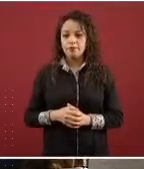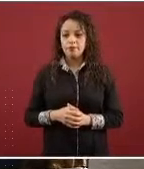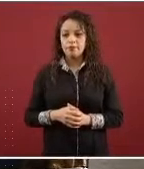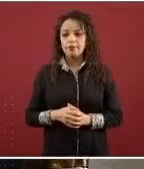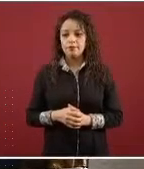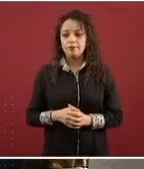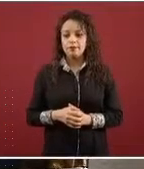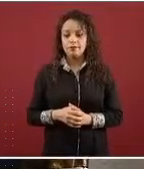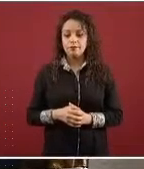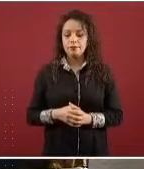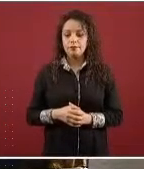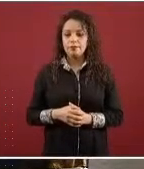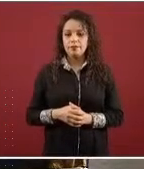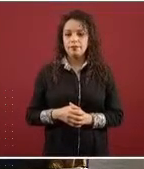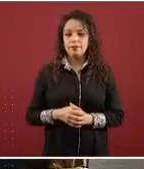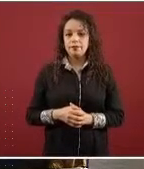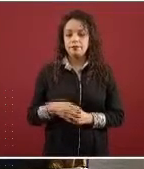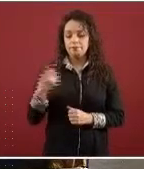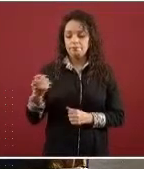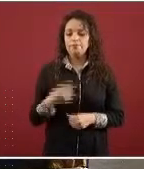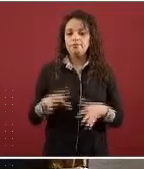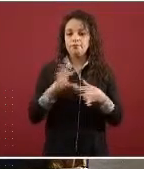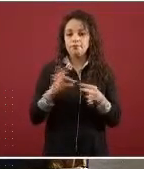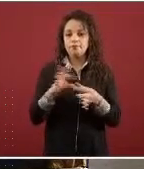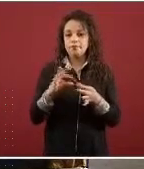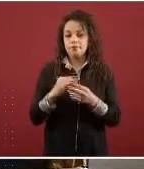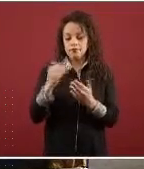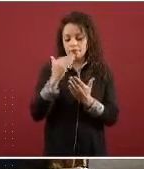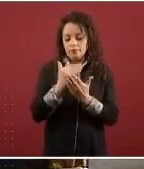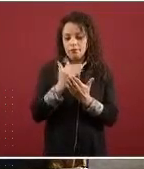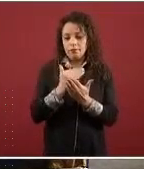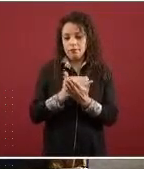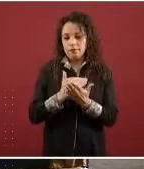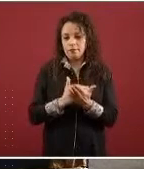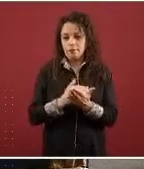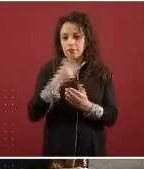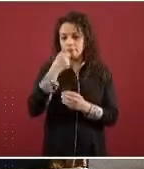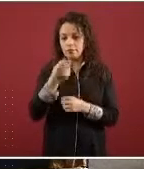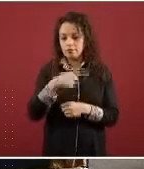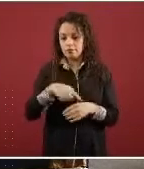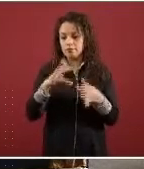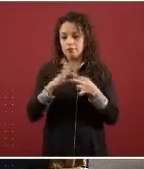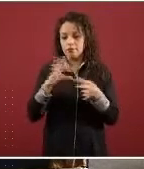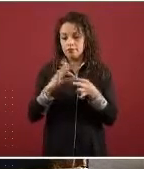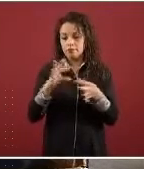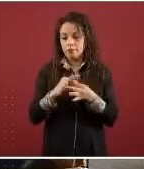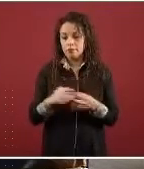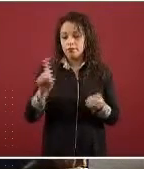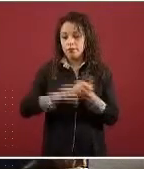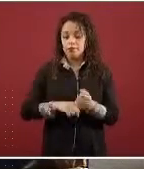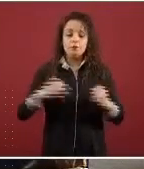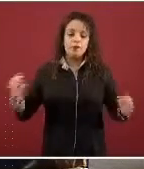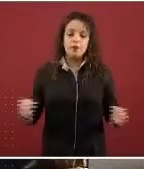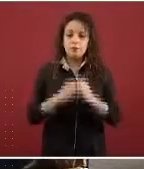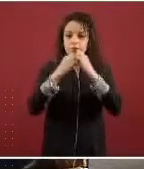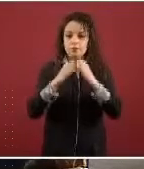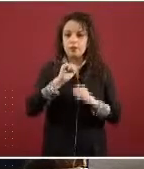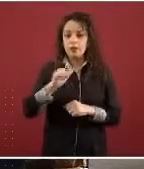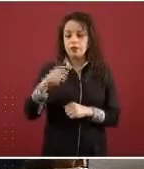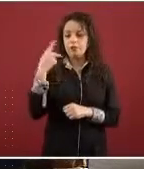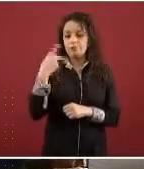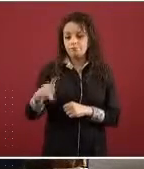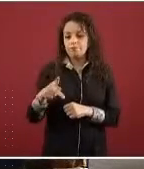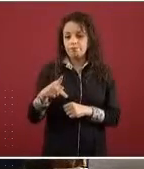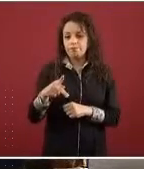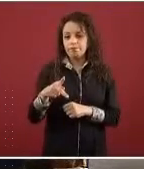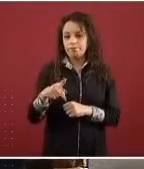Relaciones Exteriores, dará lectura al decreto presidencial de declaratoria como causa de emergencia a la epidemia de enfermedad por el